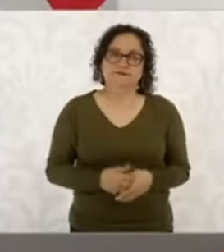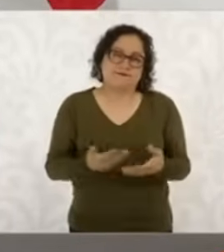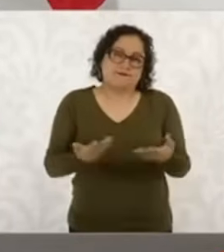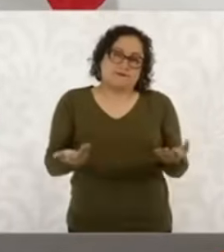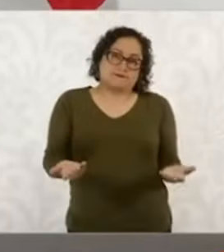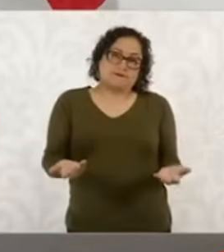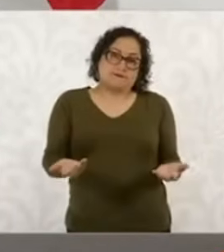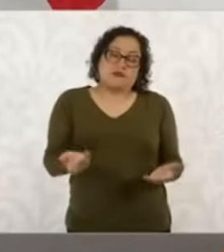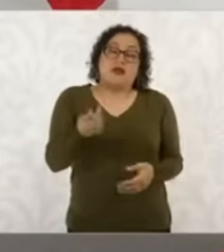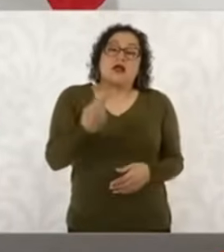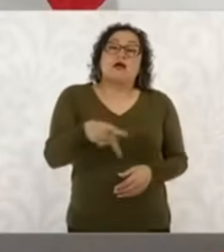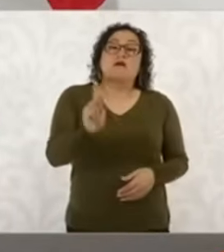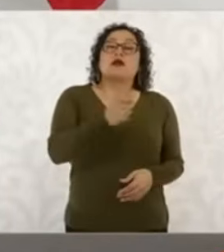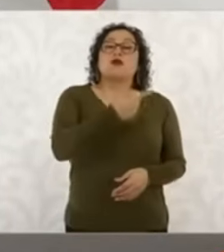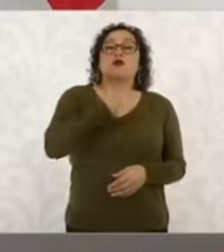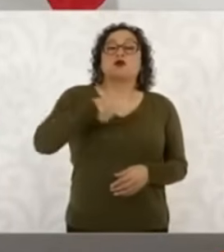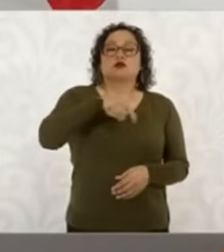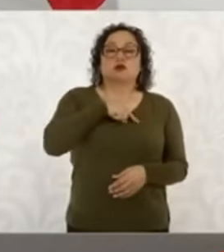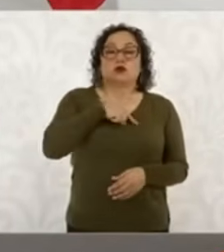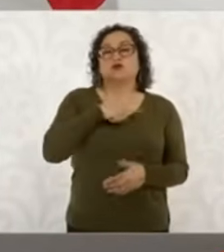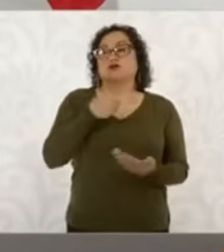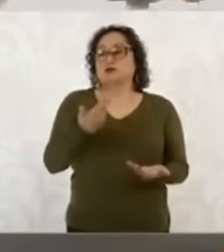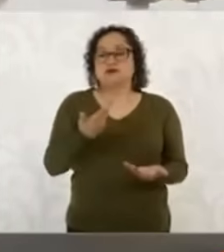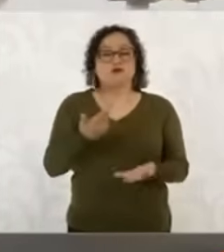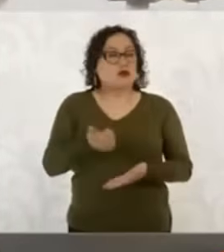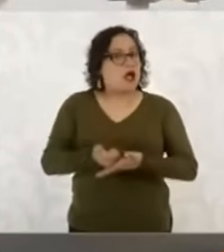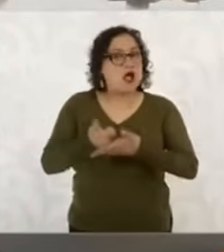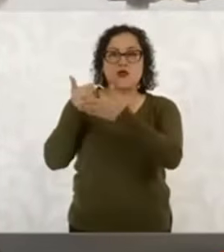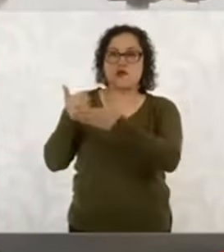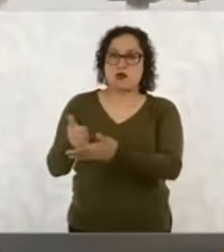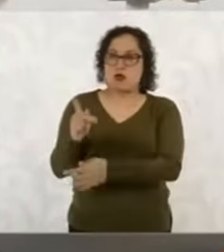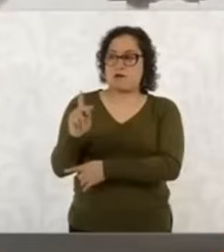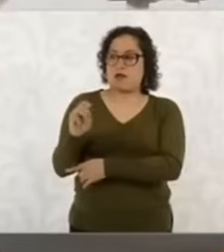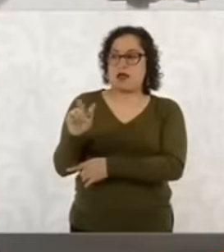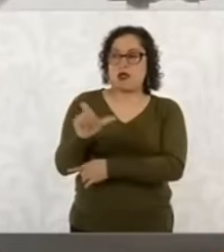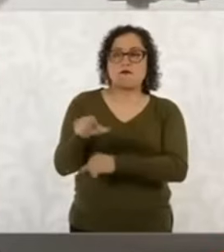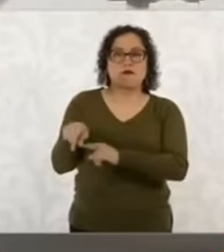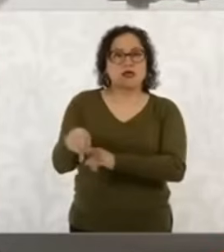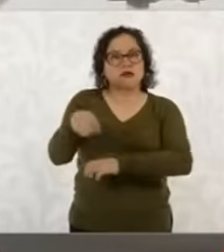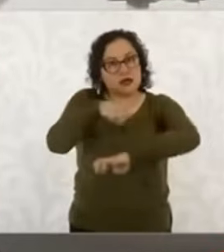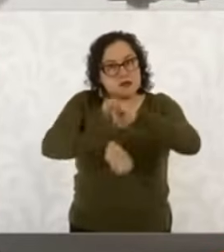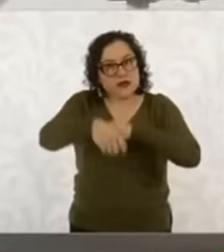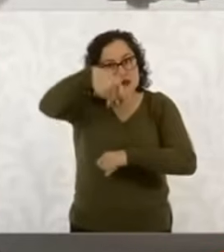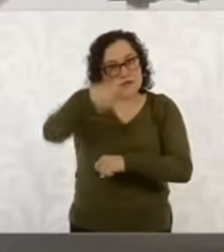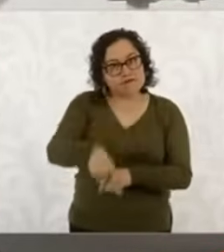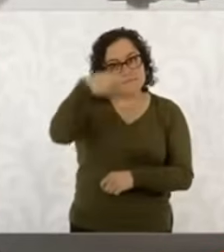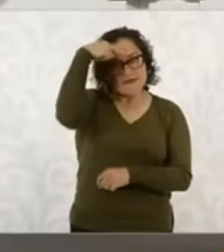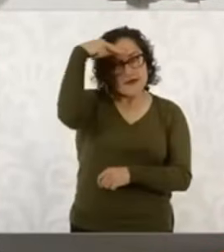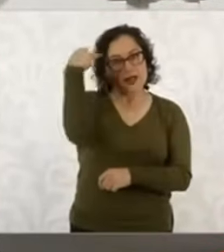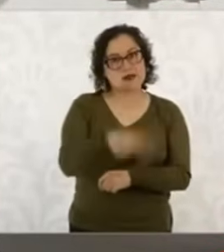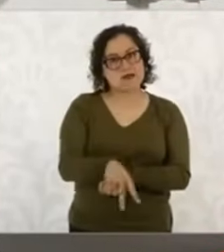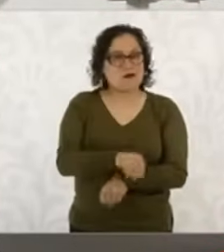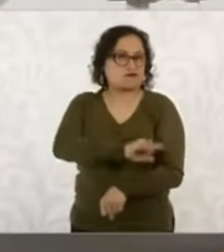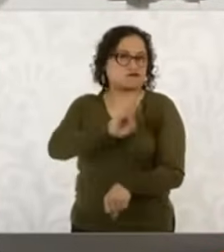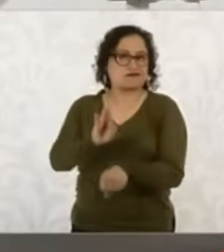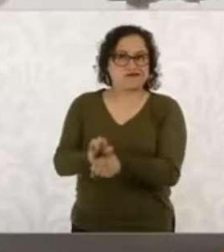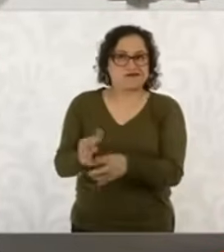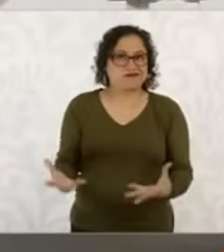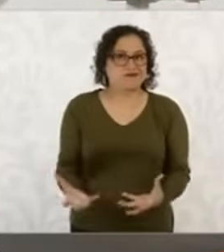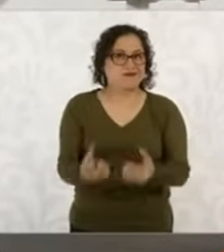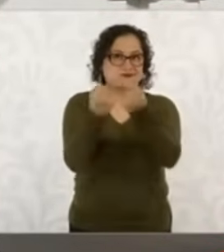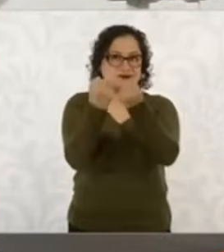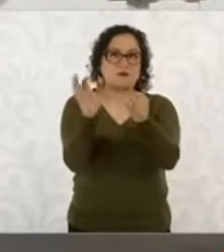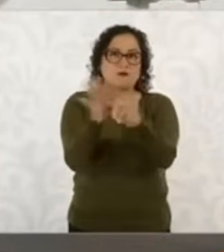nosotros evidentemente, sea Pemex, el gobierno, finalmente es una empresa pública que queremos rescatar porque es patrimonio de las y los